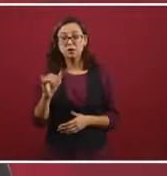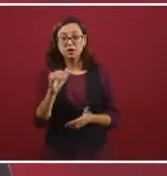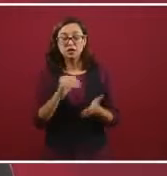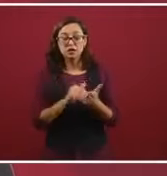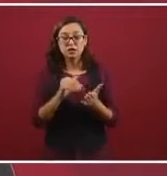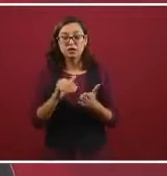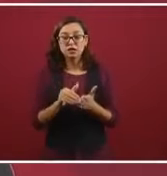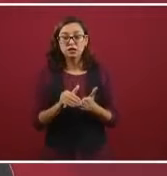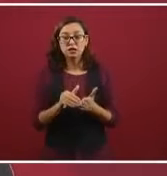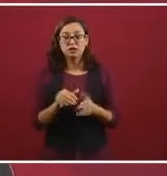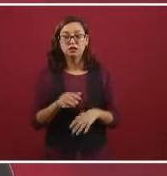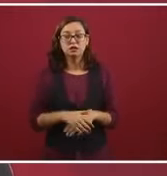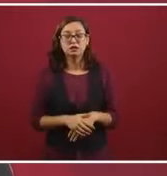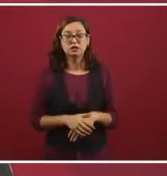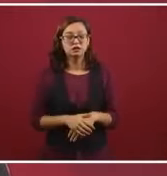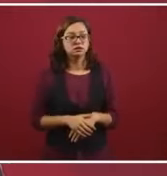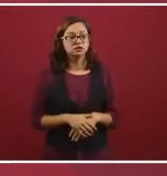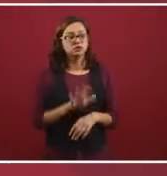5.800